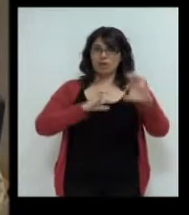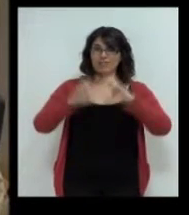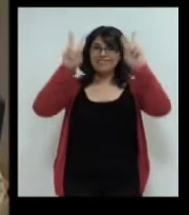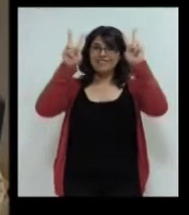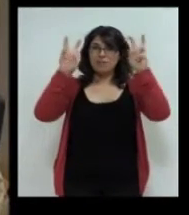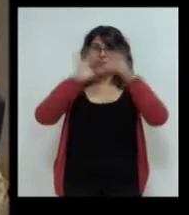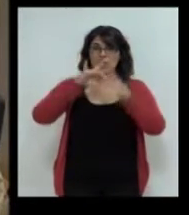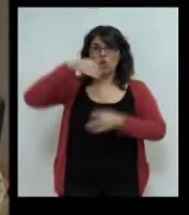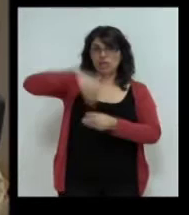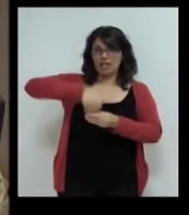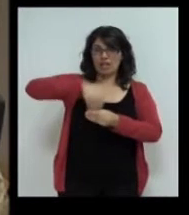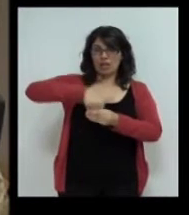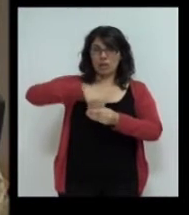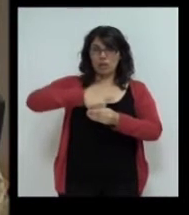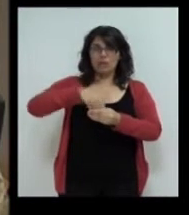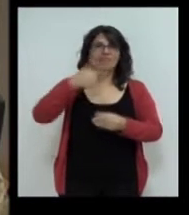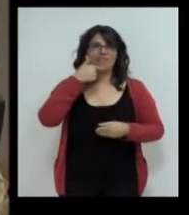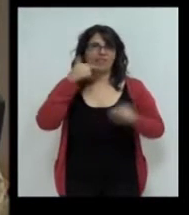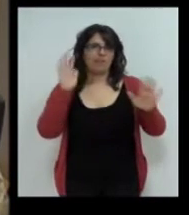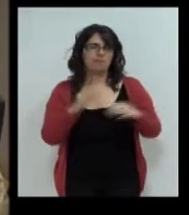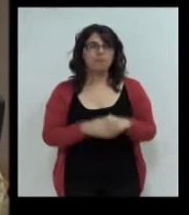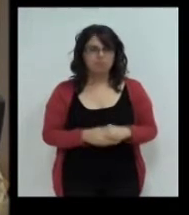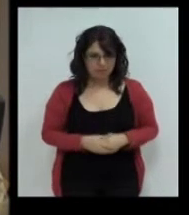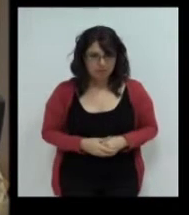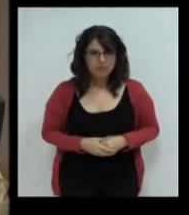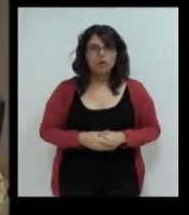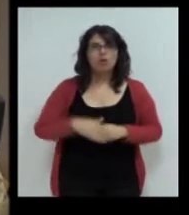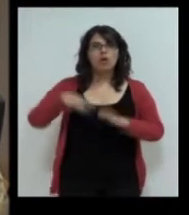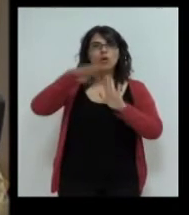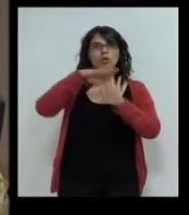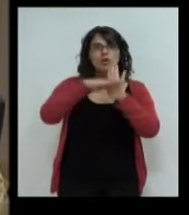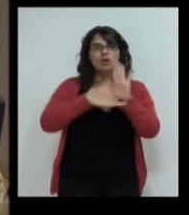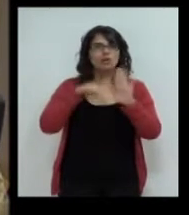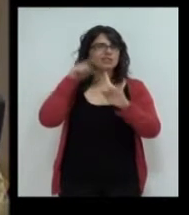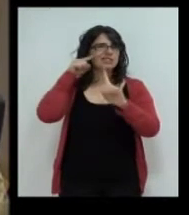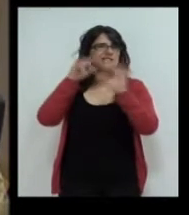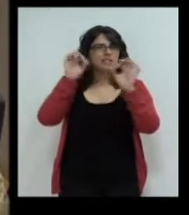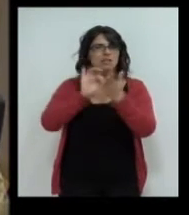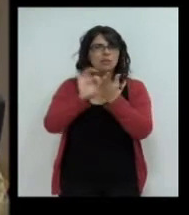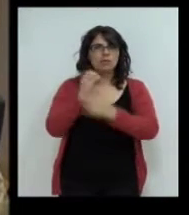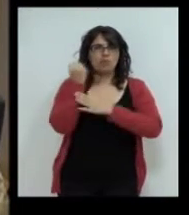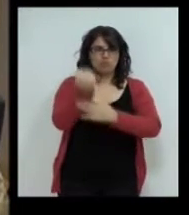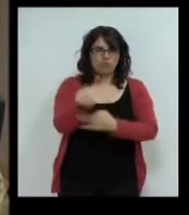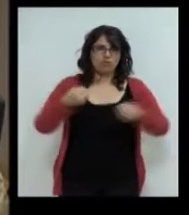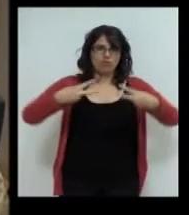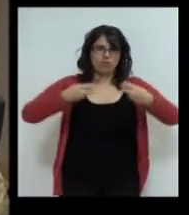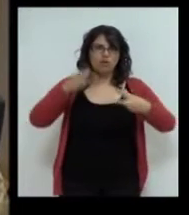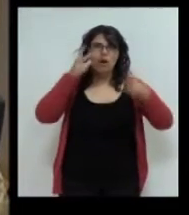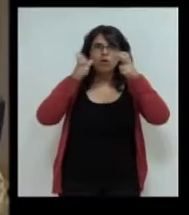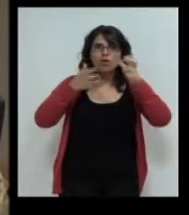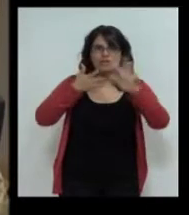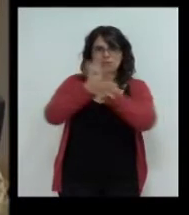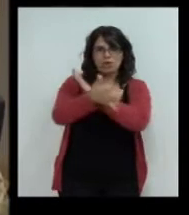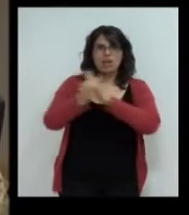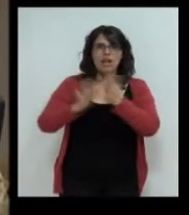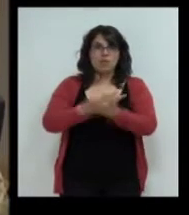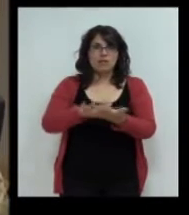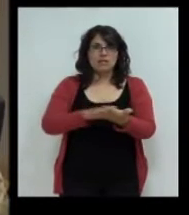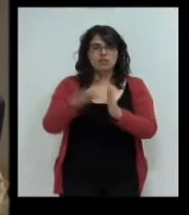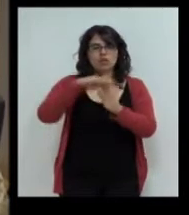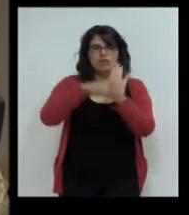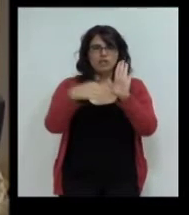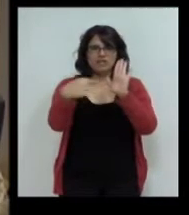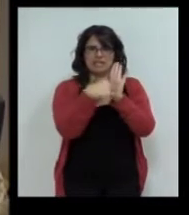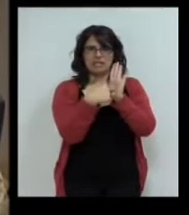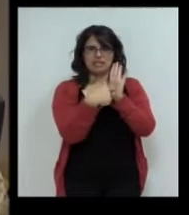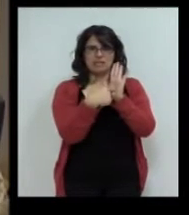tema del contenido, hablando del contenido, te dice, bueno, pues las condiciones para los servicios de apoyo, subtitulado, audiodescripción y lengua de signos, son estas, deben